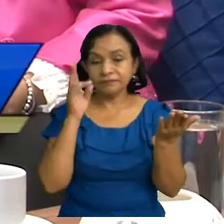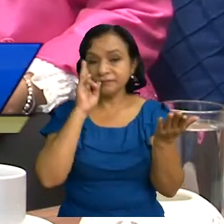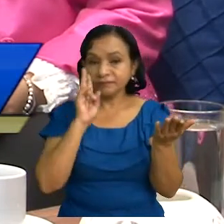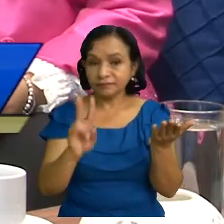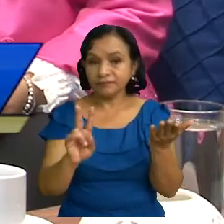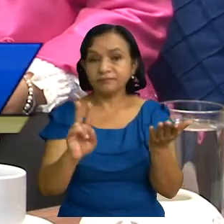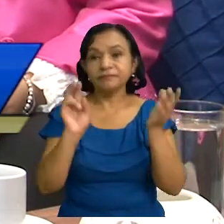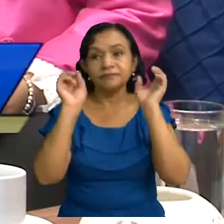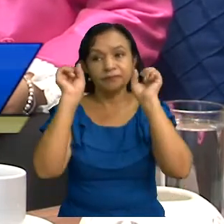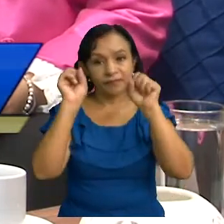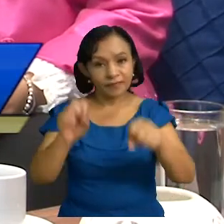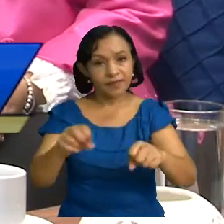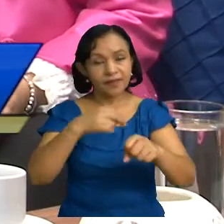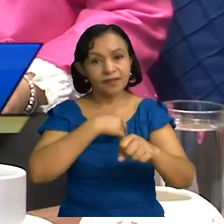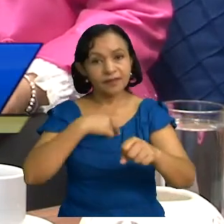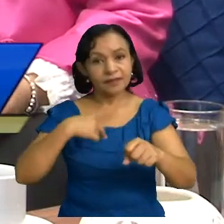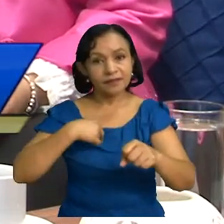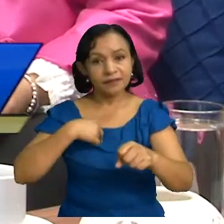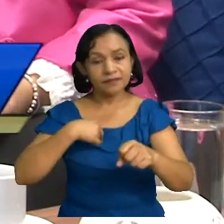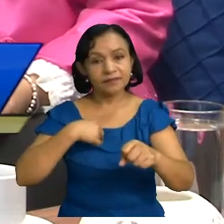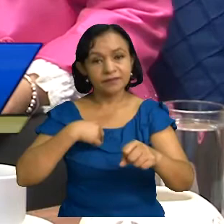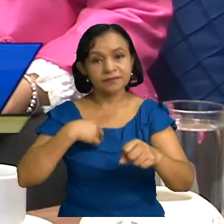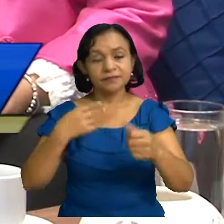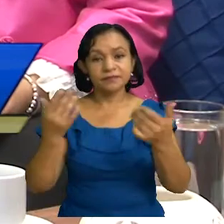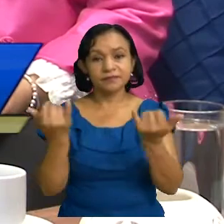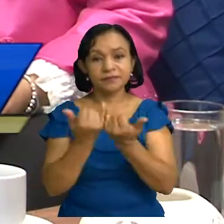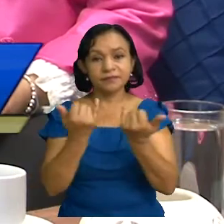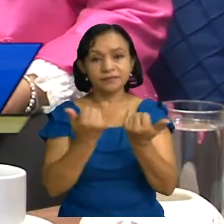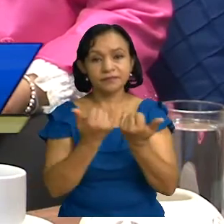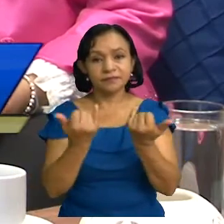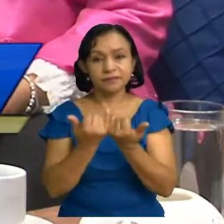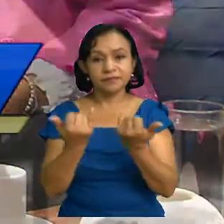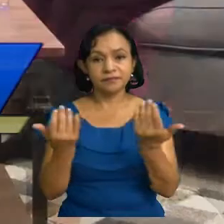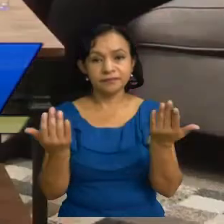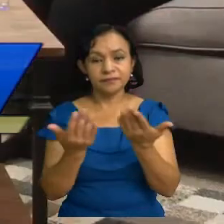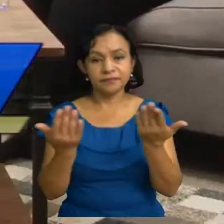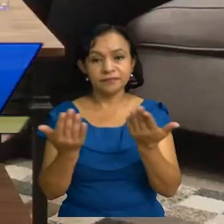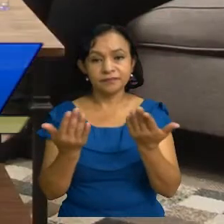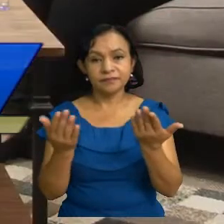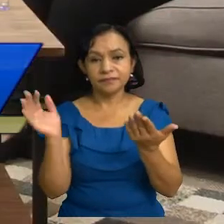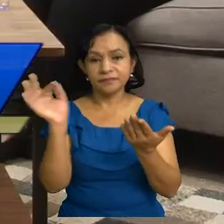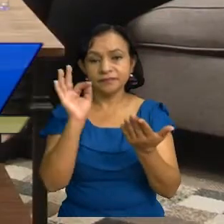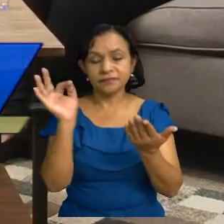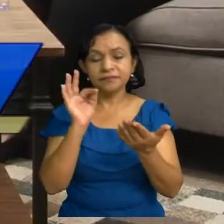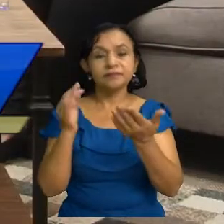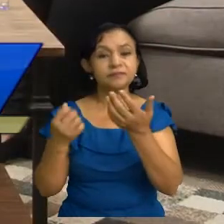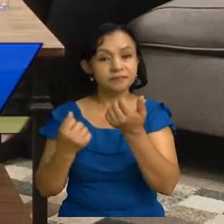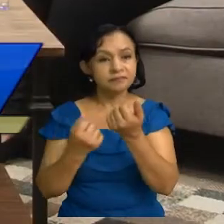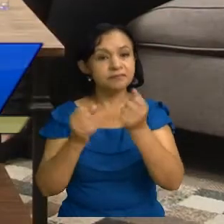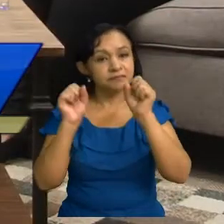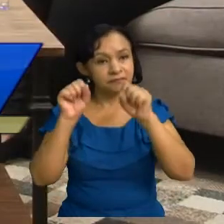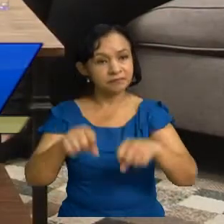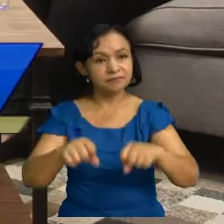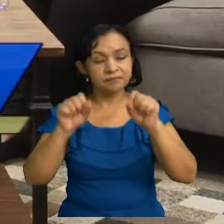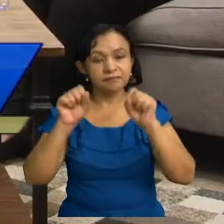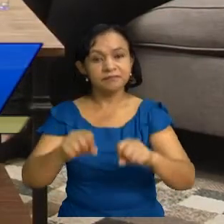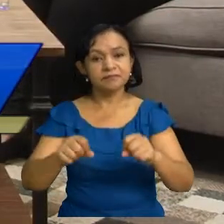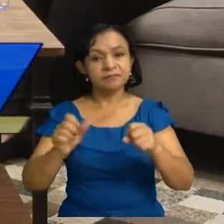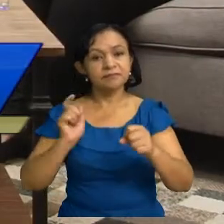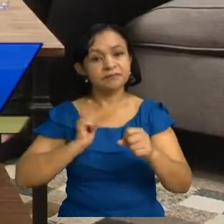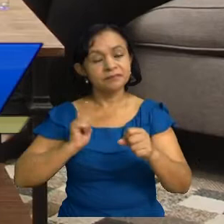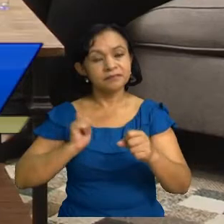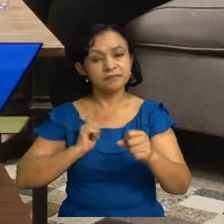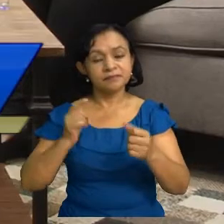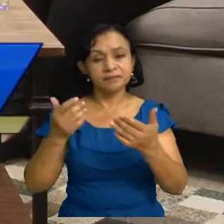que pueden aprovechar el recurso siempre y cuando ellos los mantengan y los manejen de una manera sostenible pues van a tener